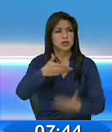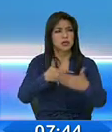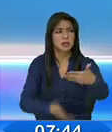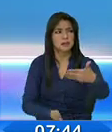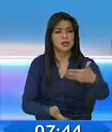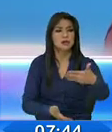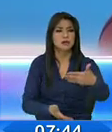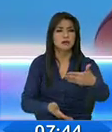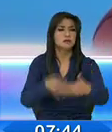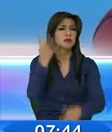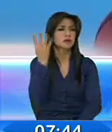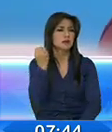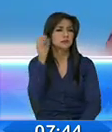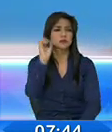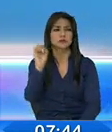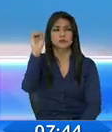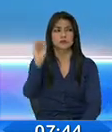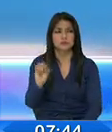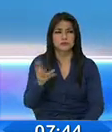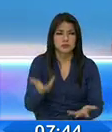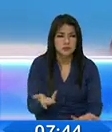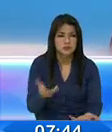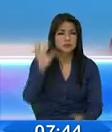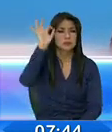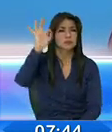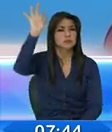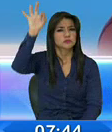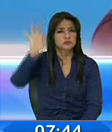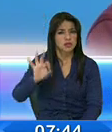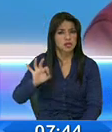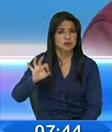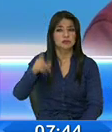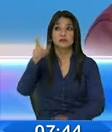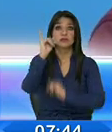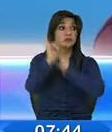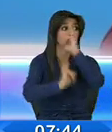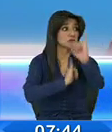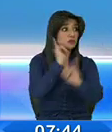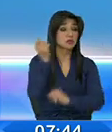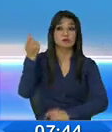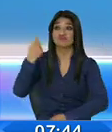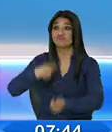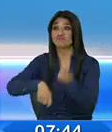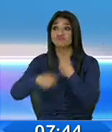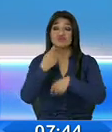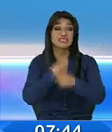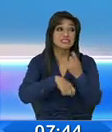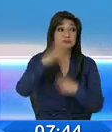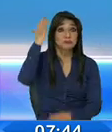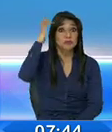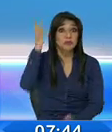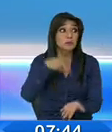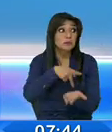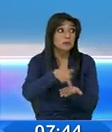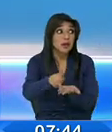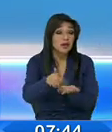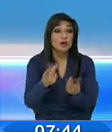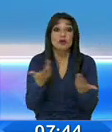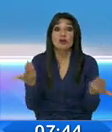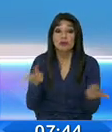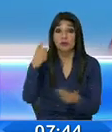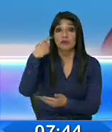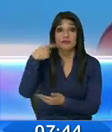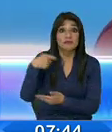un rendimiento del 14 por ciento lo que quiere decir es que el mercado están muy preocupados de la posibilidad de paro inmediata del gobierno